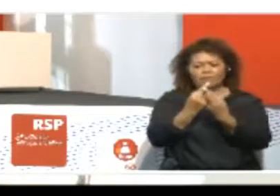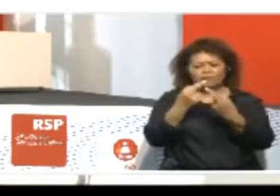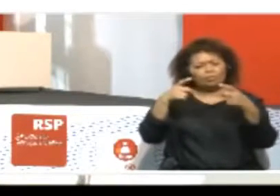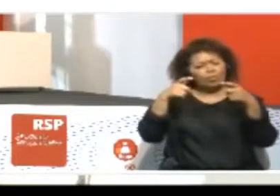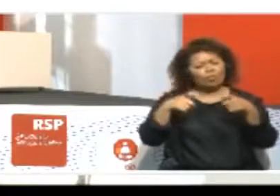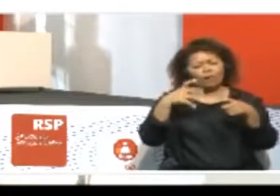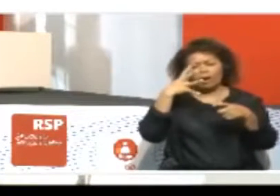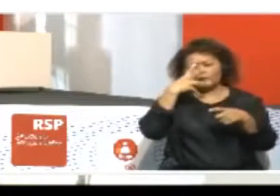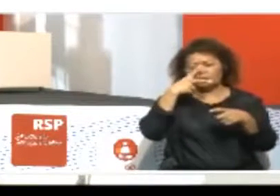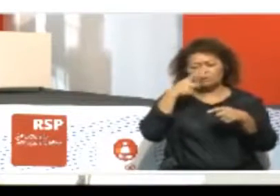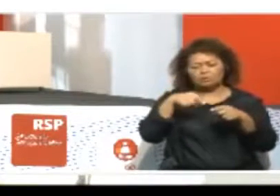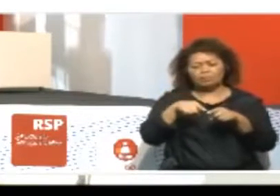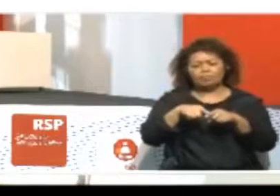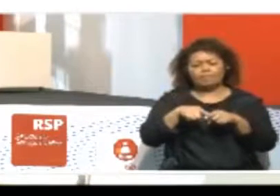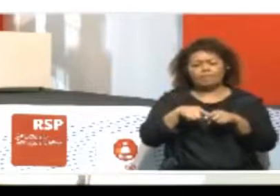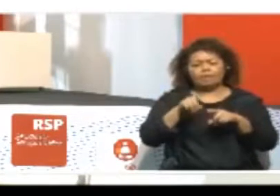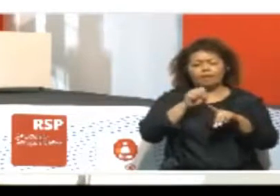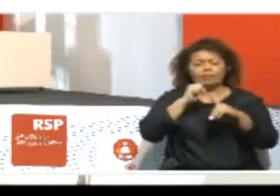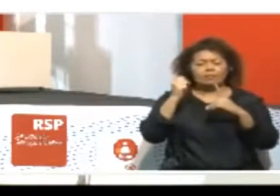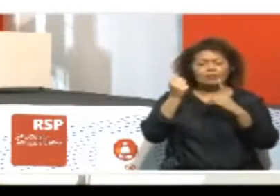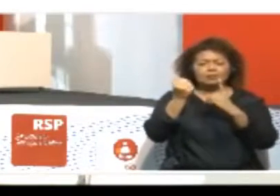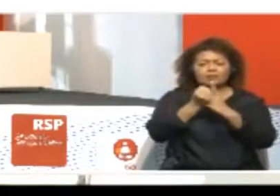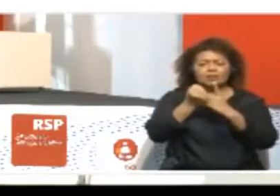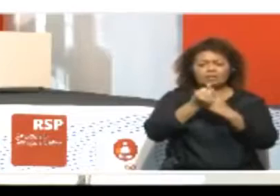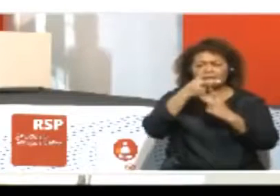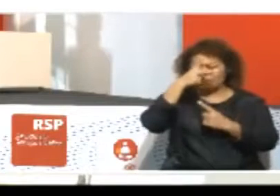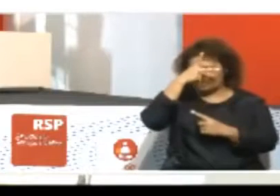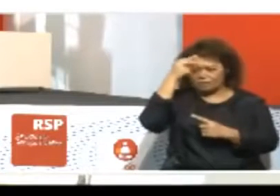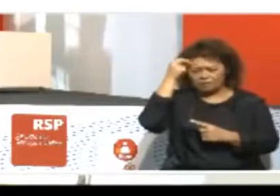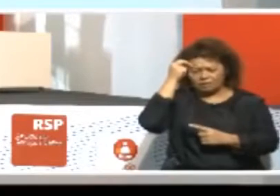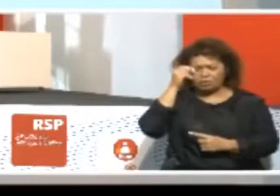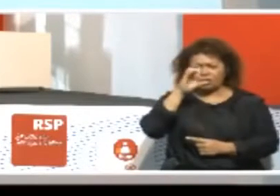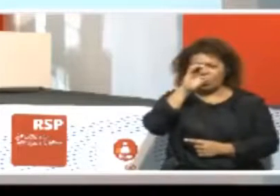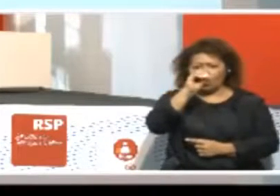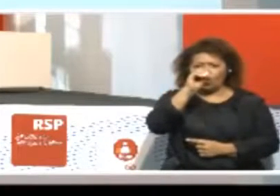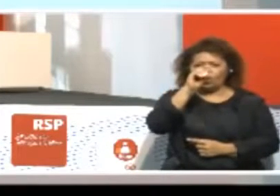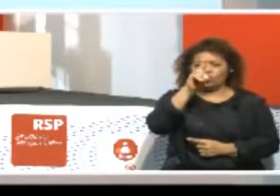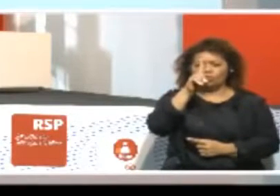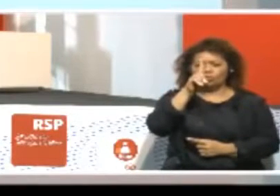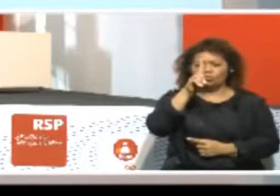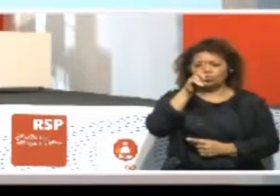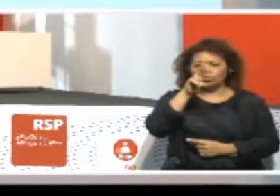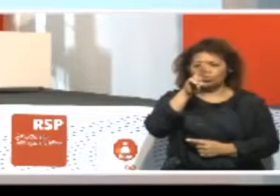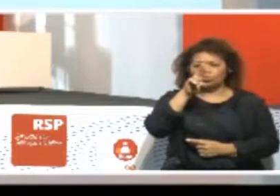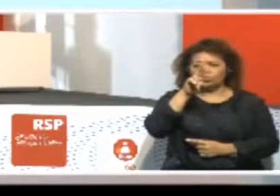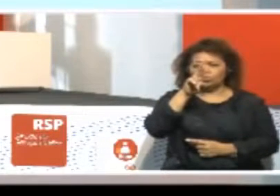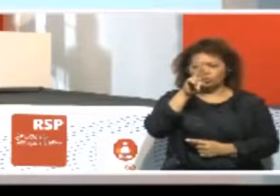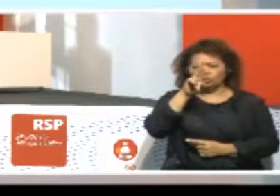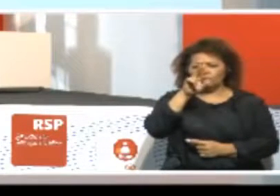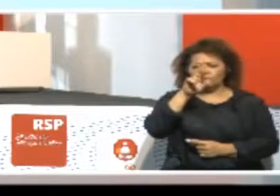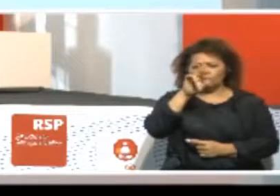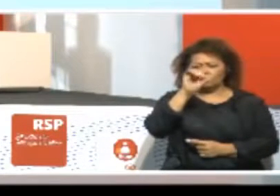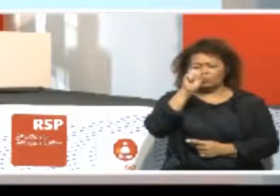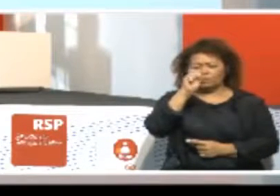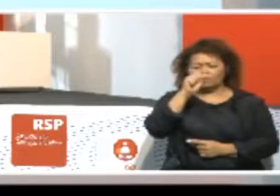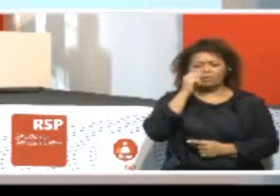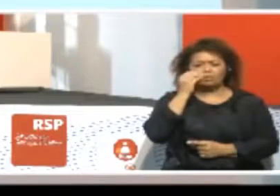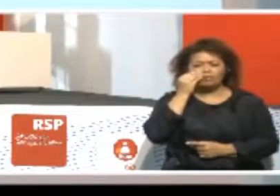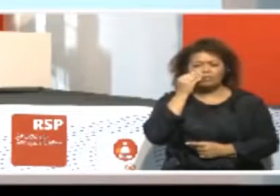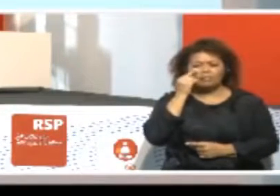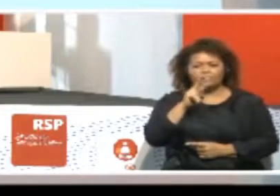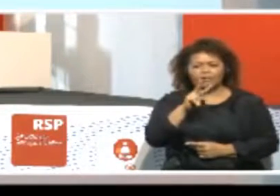con la Asociación de Municipios de Honduras, hablé, me dieron permiso de ir y en esa conferencia de dos días